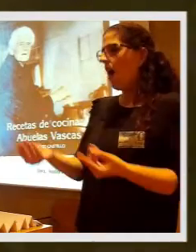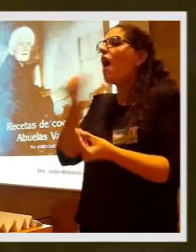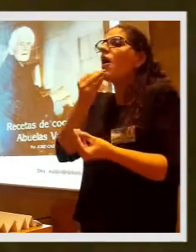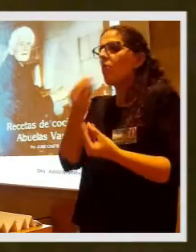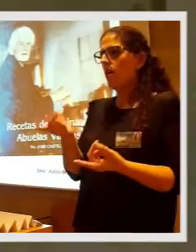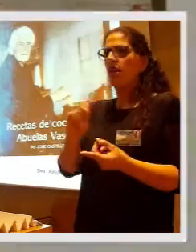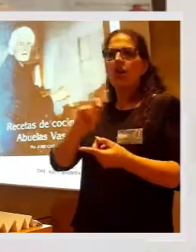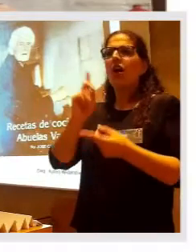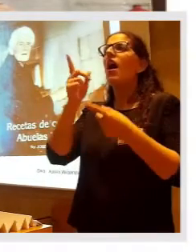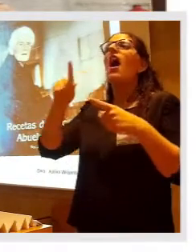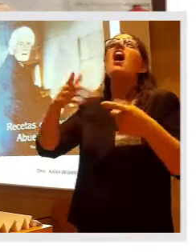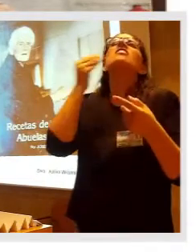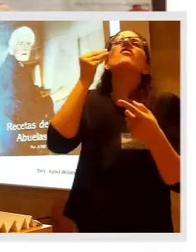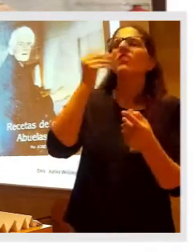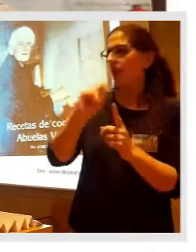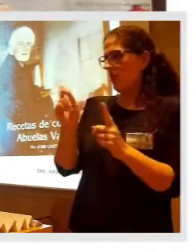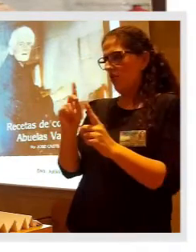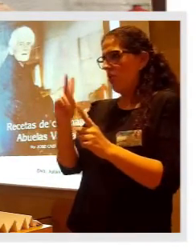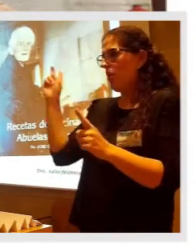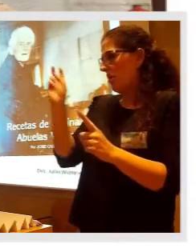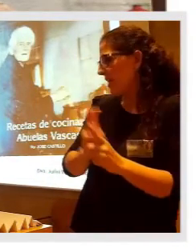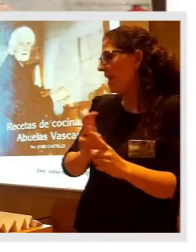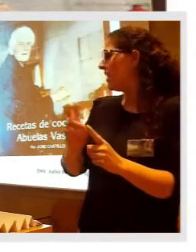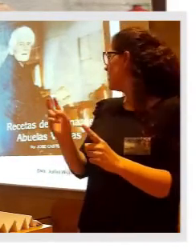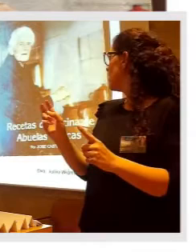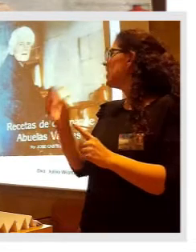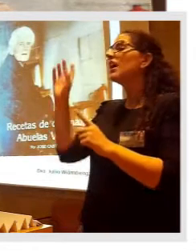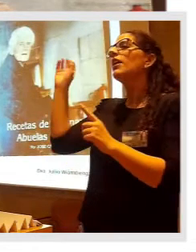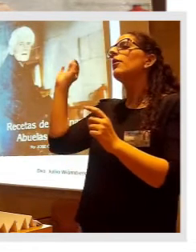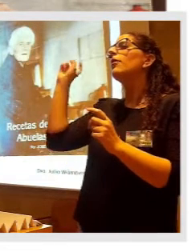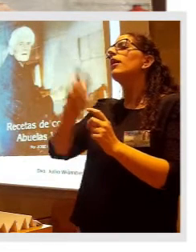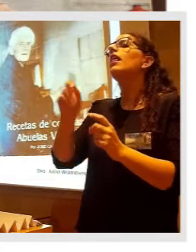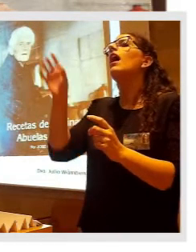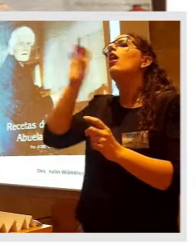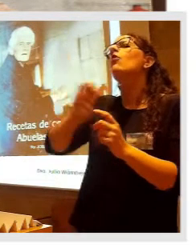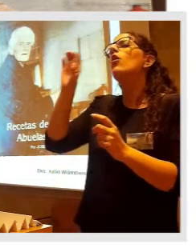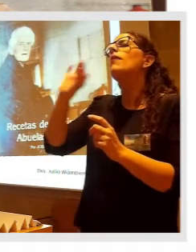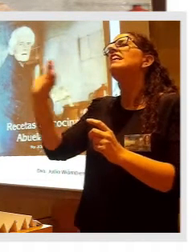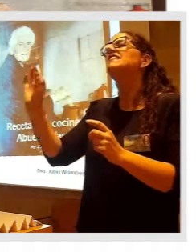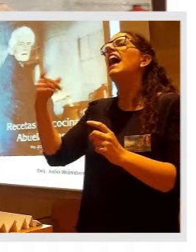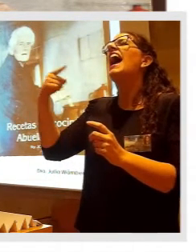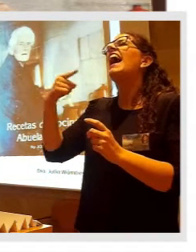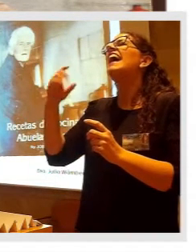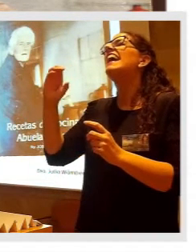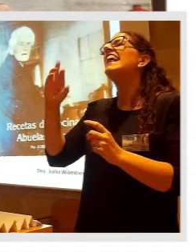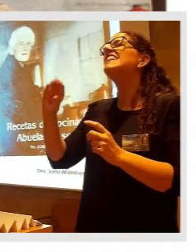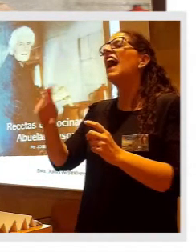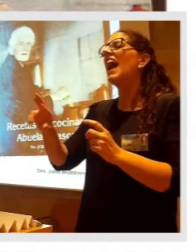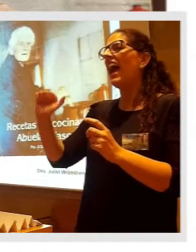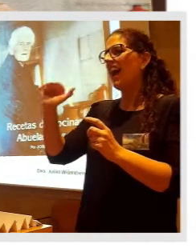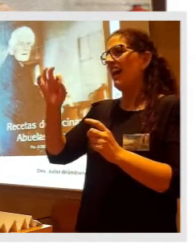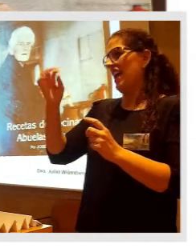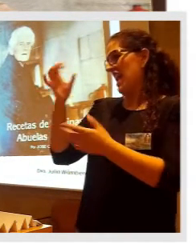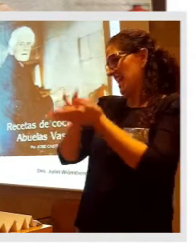se inició en una pequeña isla del Mediterráneo, que era Creta, hace ya más de 50 años, en la que los médicos de aquel entonces que